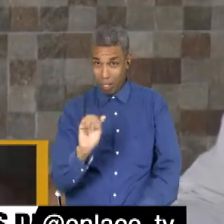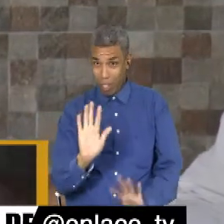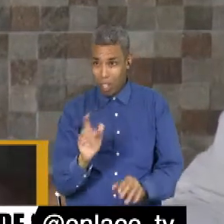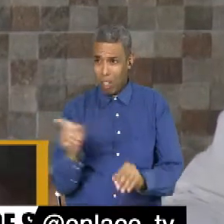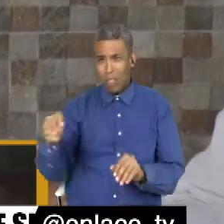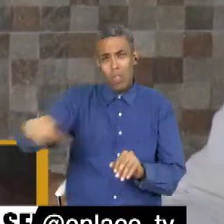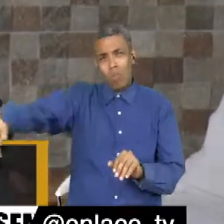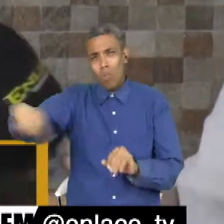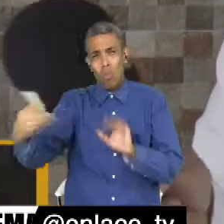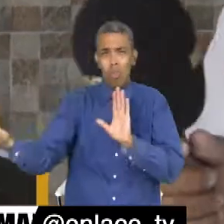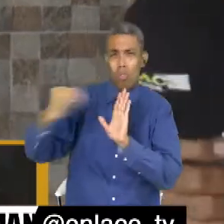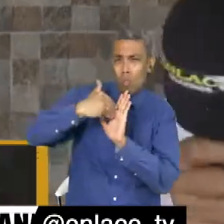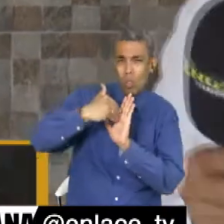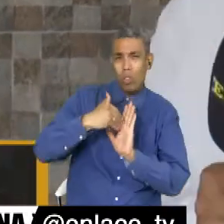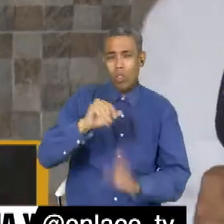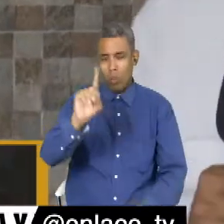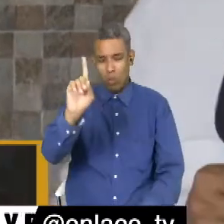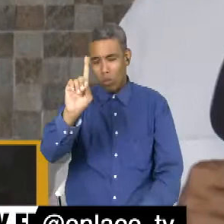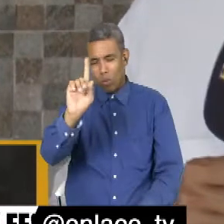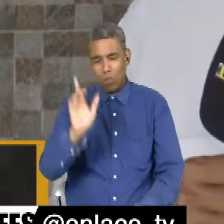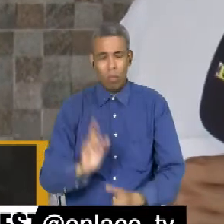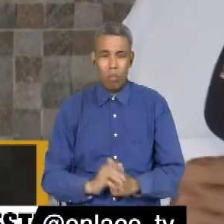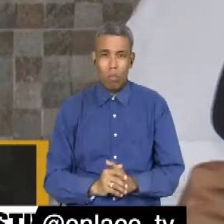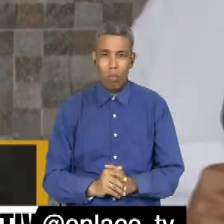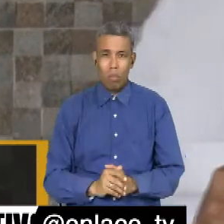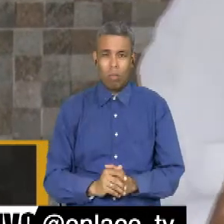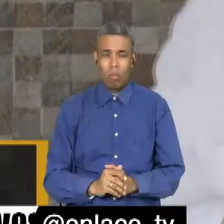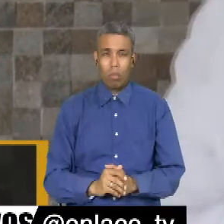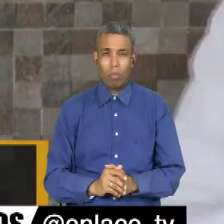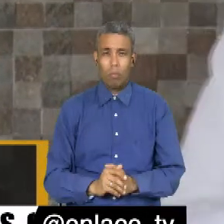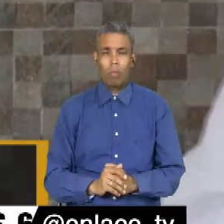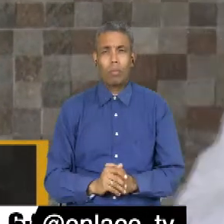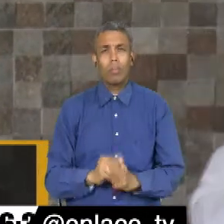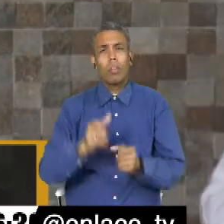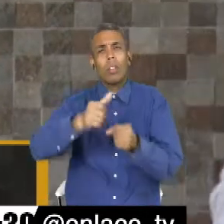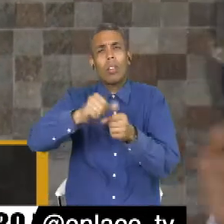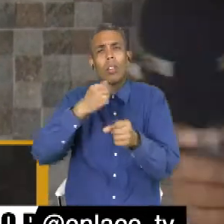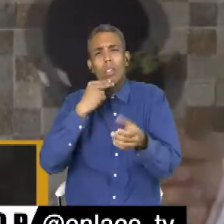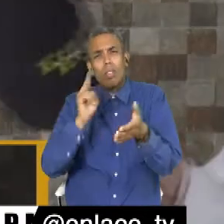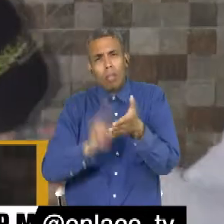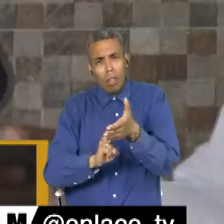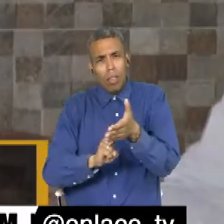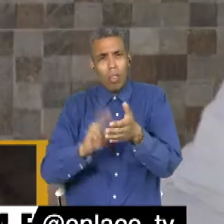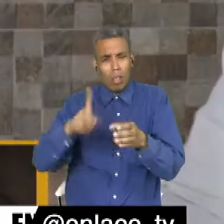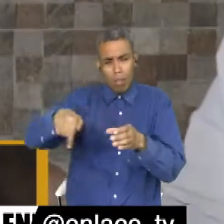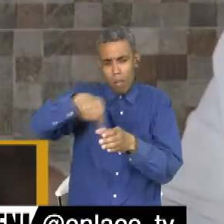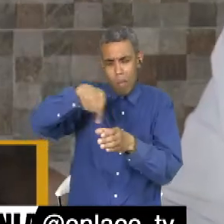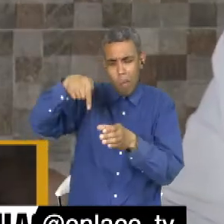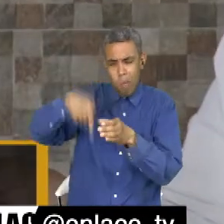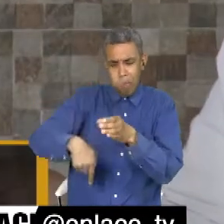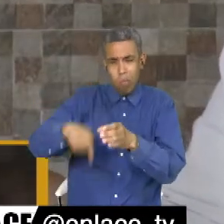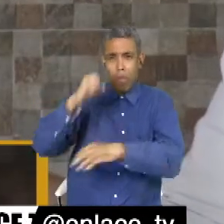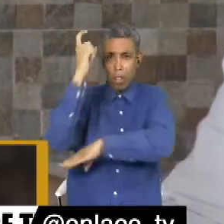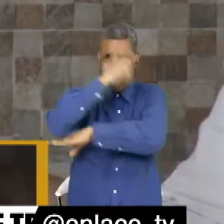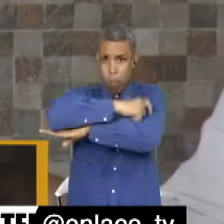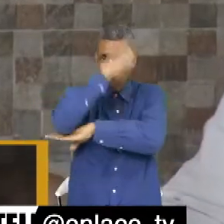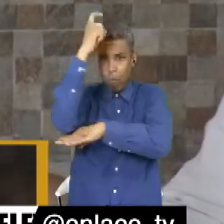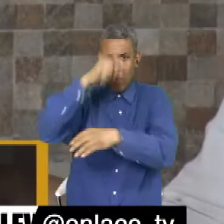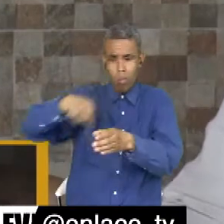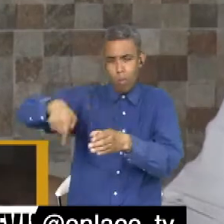no es la mejor. ¿Se habla de un comunicado que expide Ecopetrol de más de 200 pozos afectados? Tenemos en este momento